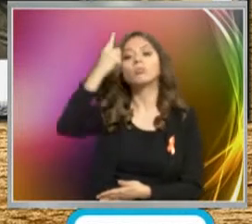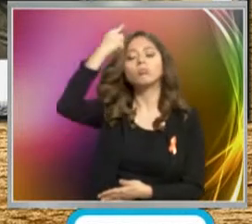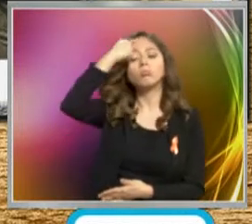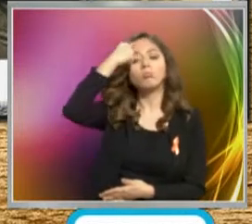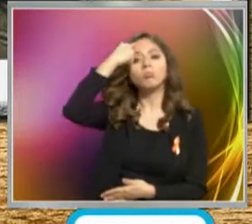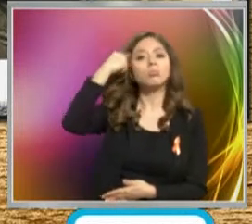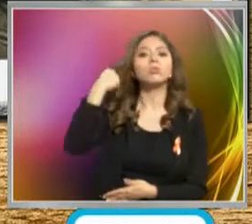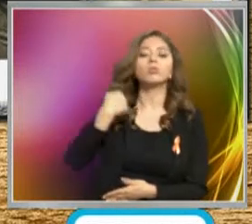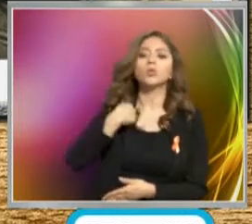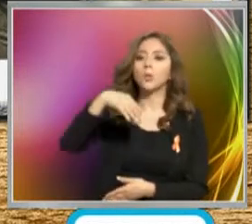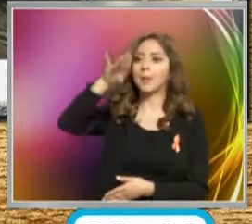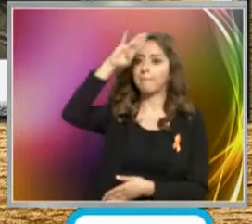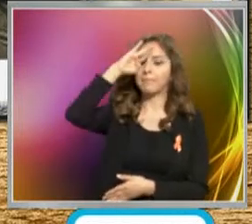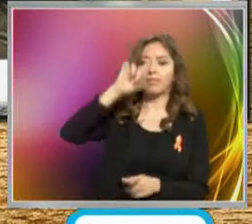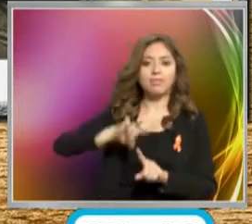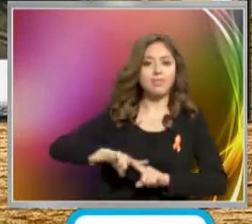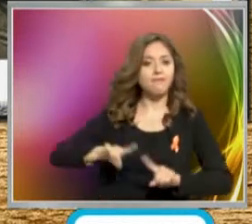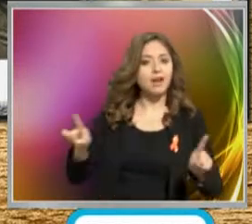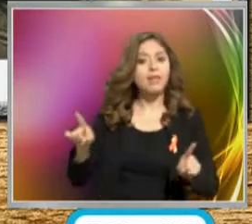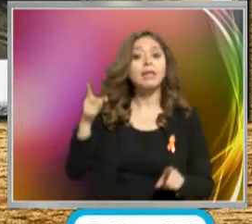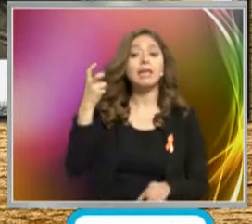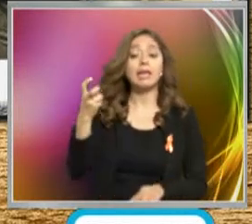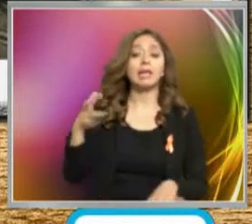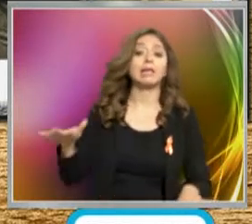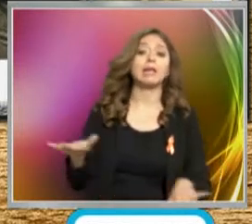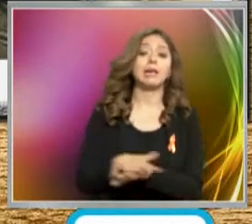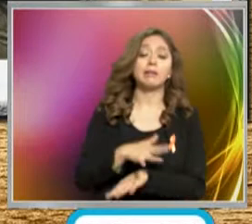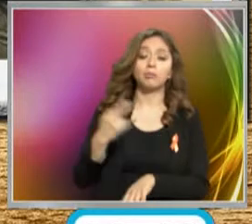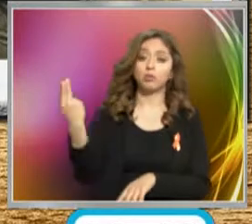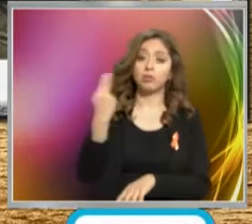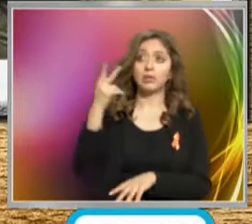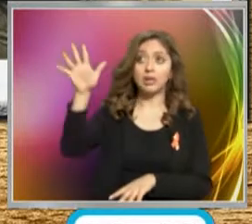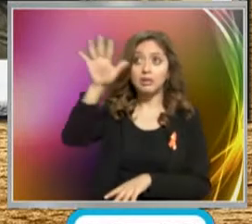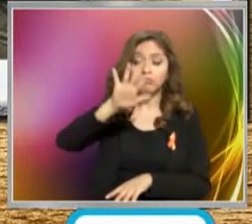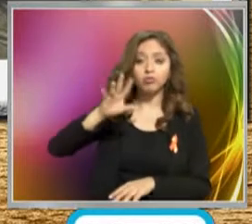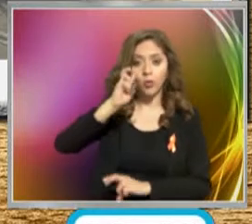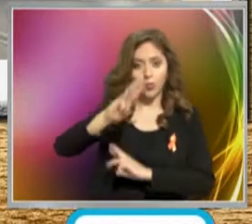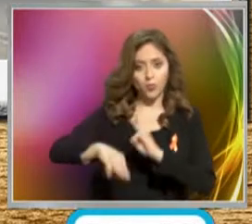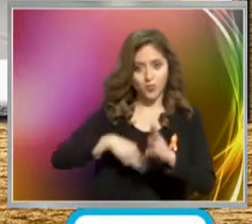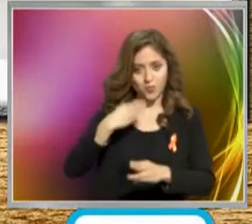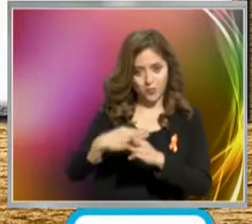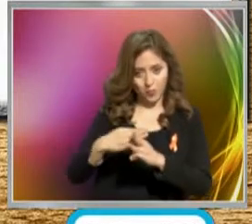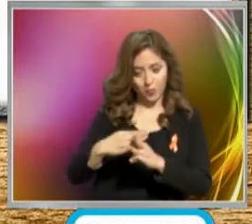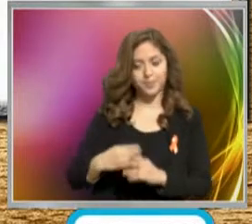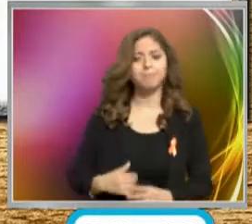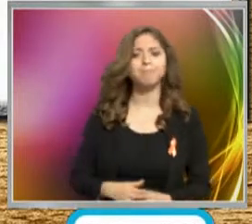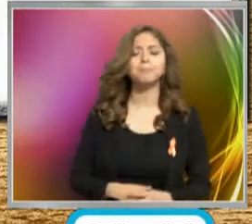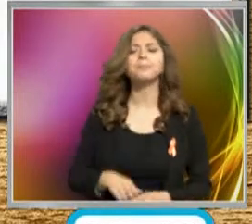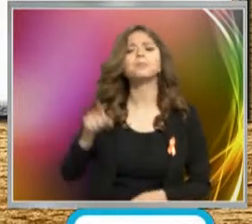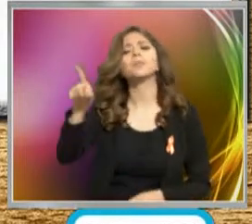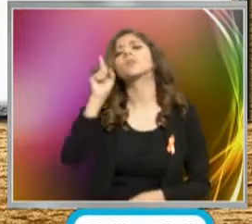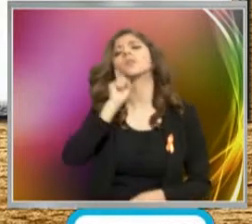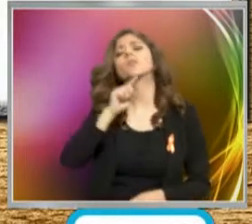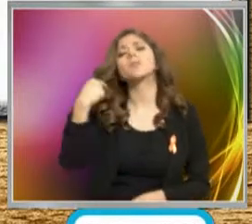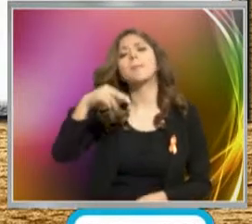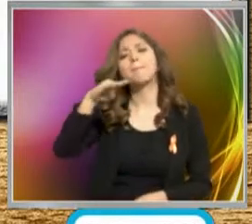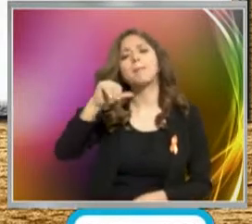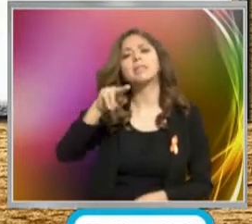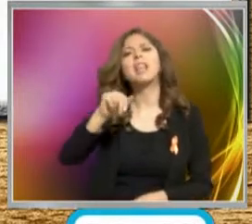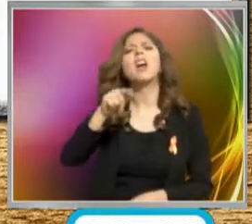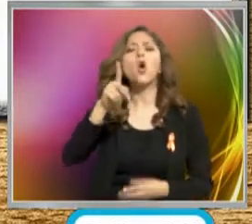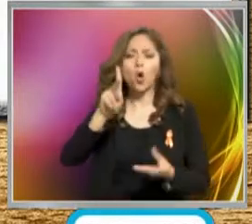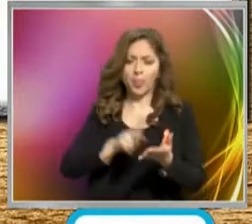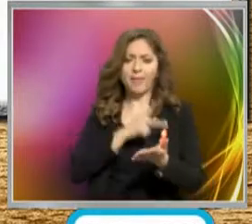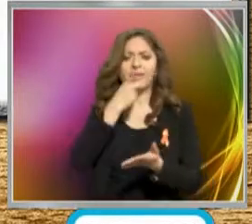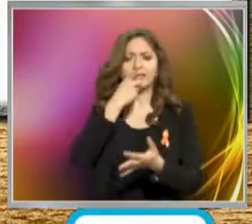estos cambios, Claro. estos cambios que necesita el mundo entero, ¿no? Sí, que clama. Marcela, entonces esta exposición, repítenos, ¿dónde se va a